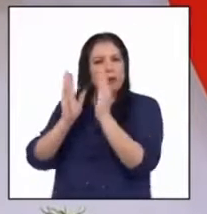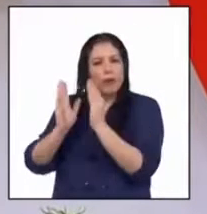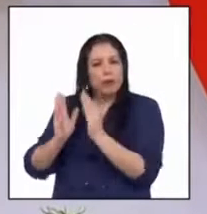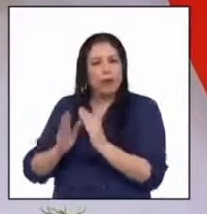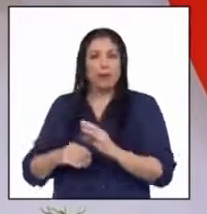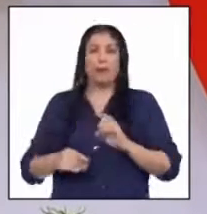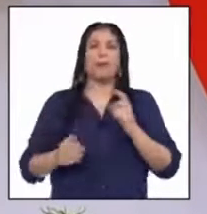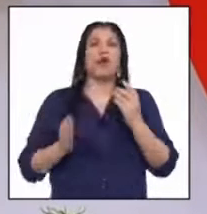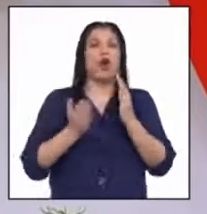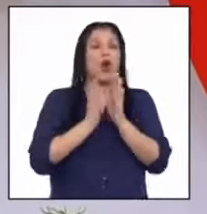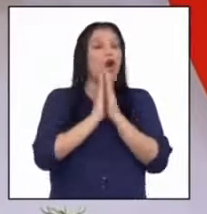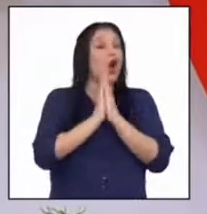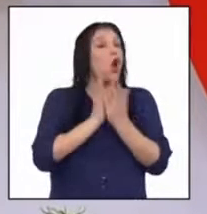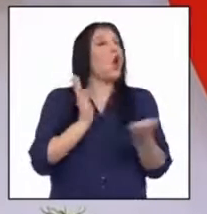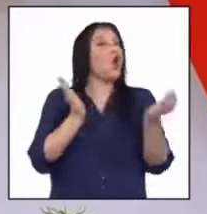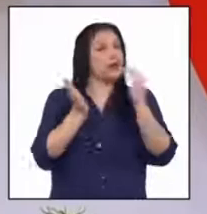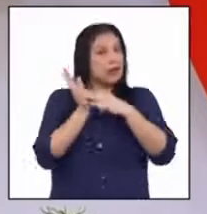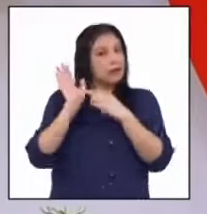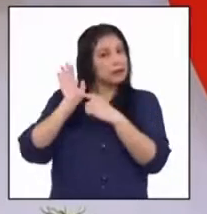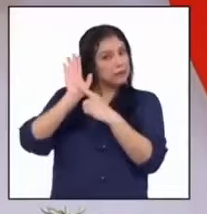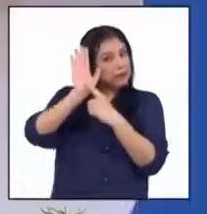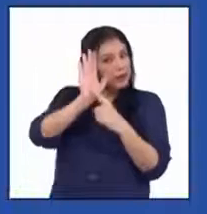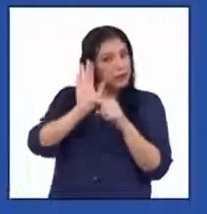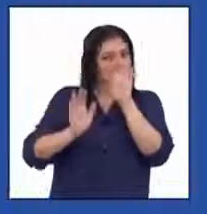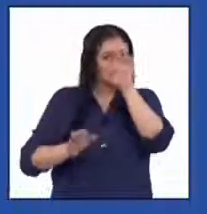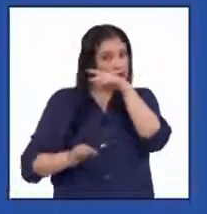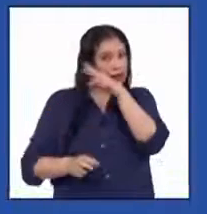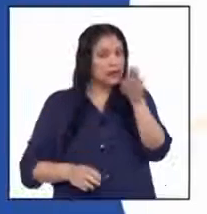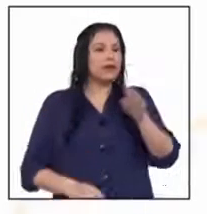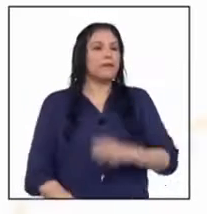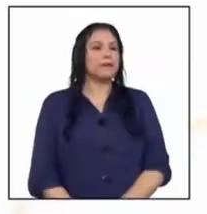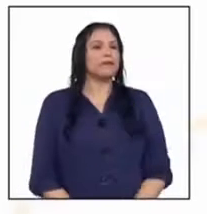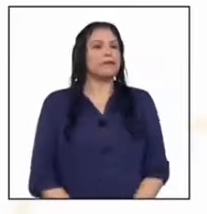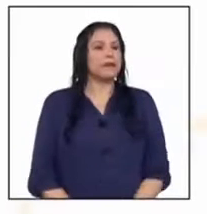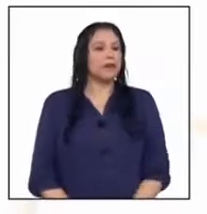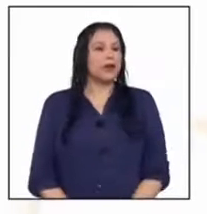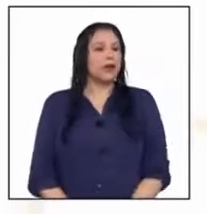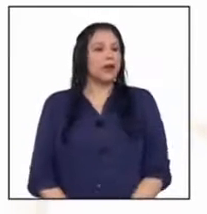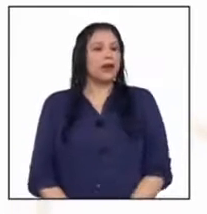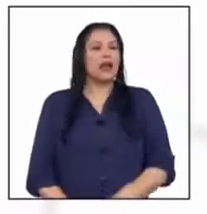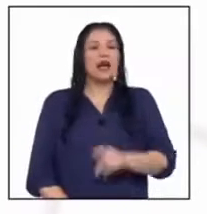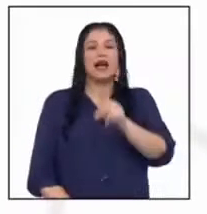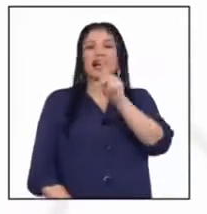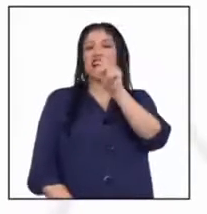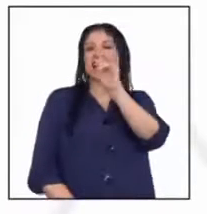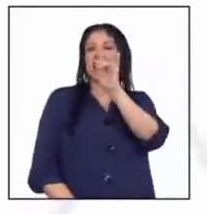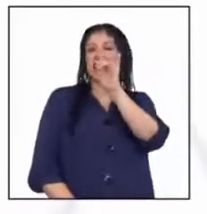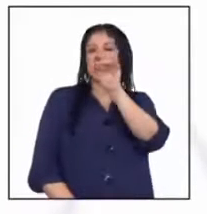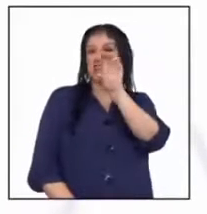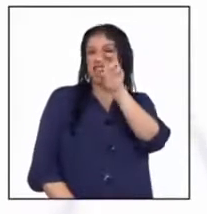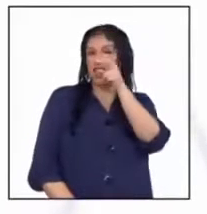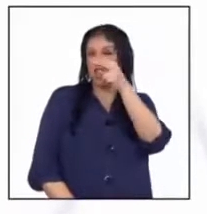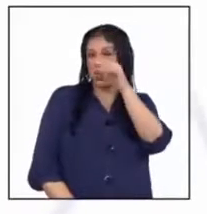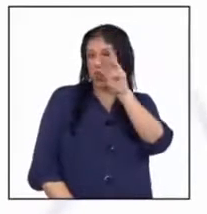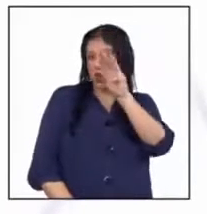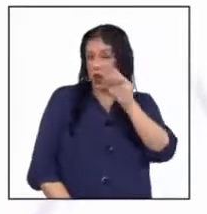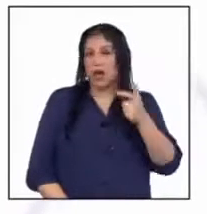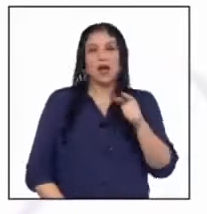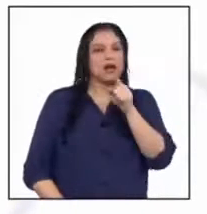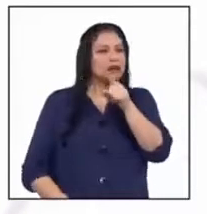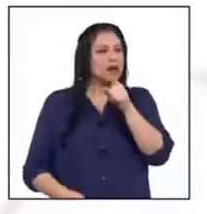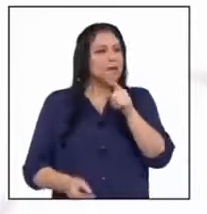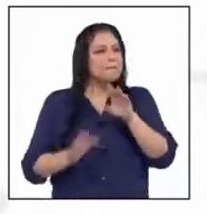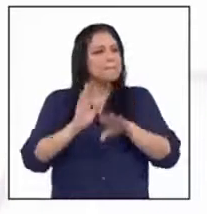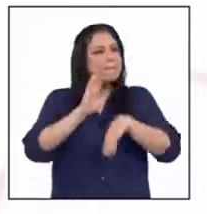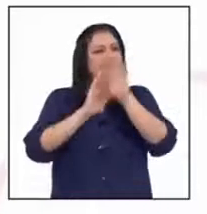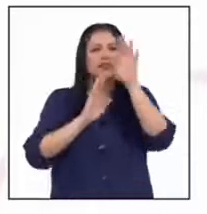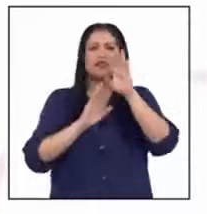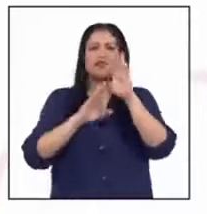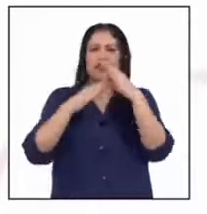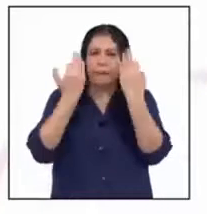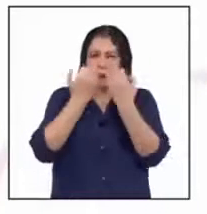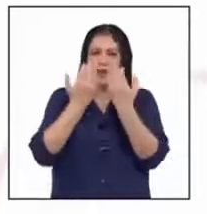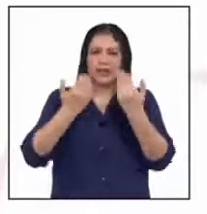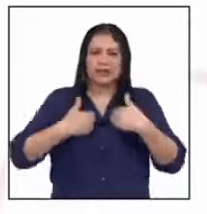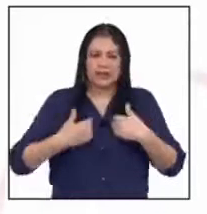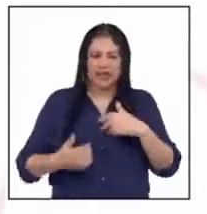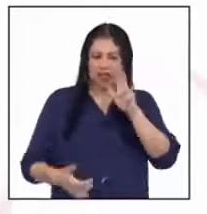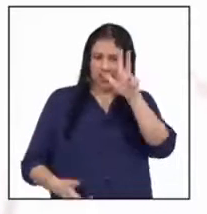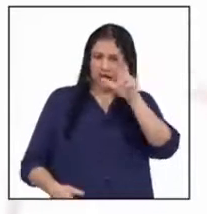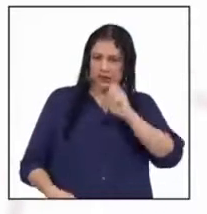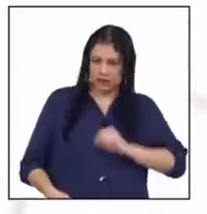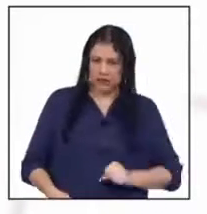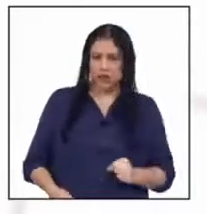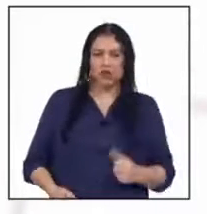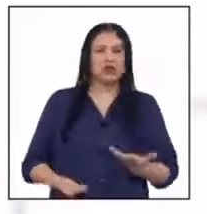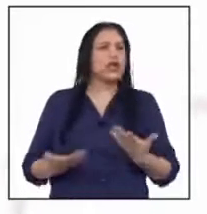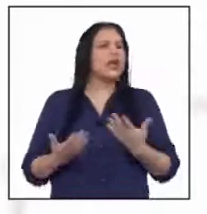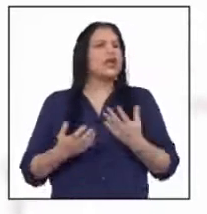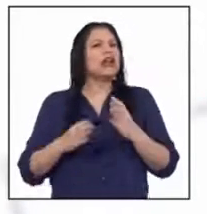primera tabla que correspondía a la comunidad quichua. Podemos observar que la mayor cantidad de familias tiene 3 hijos y la menor cantidad